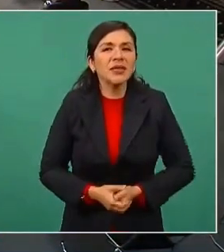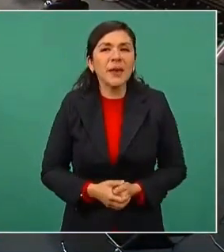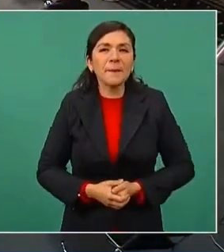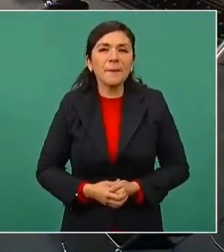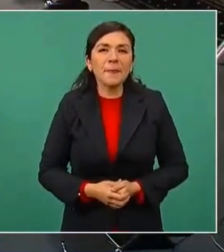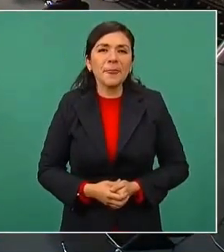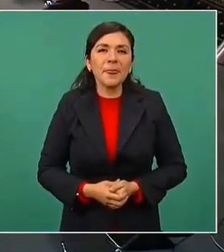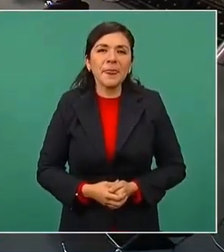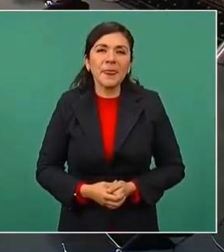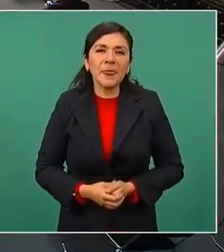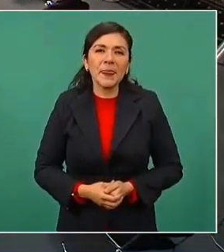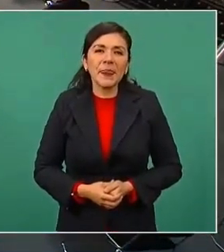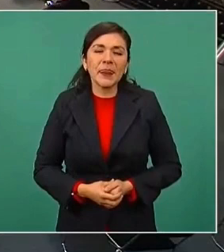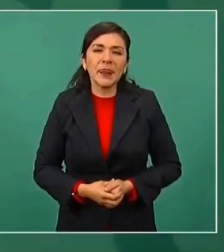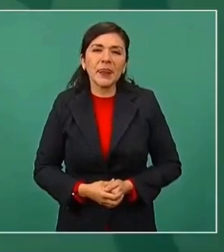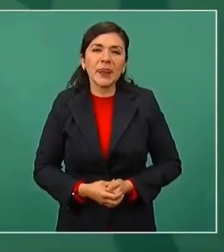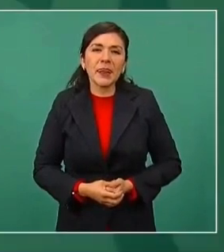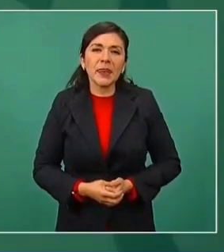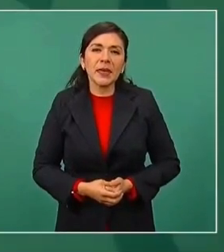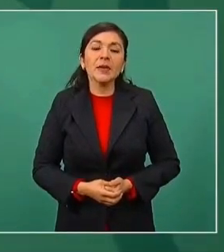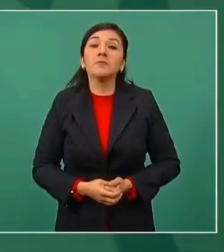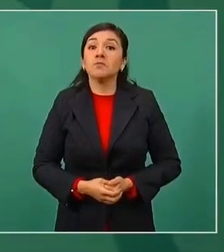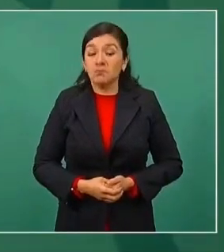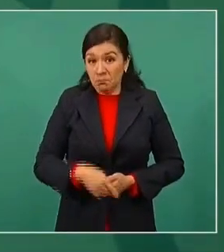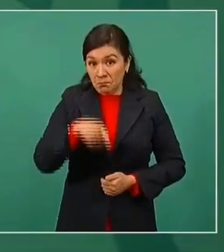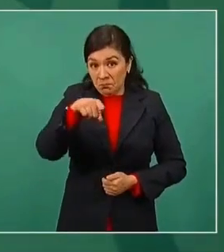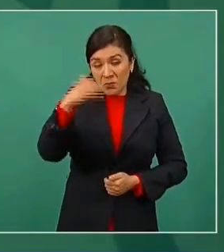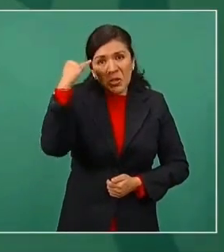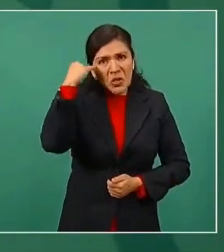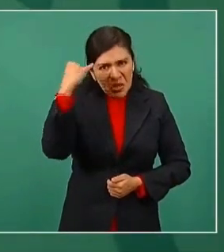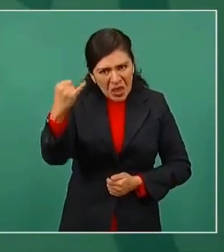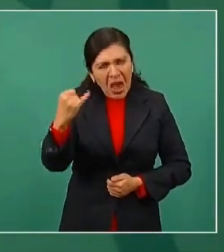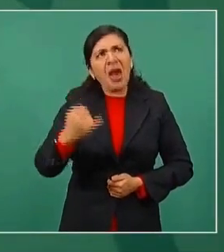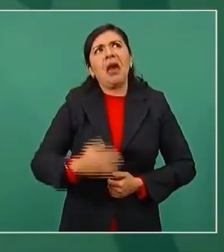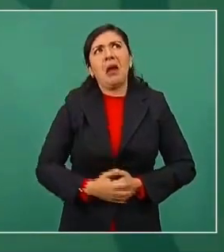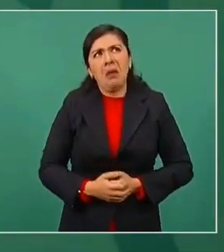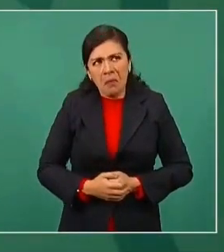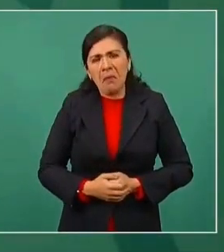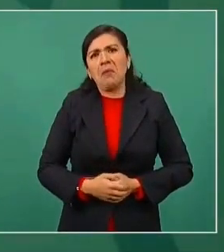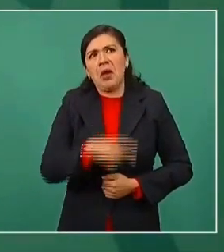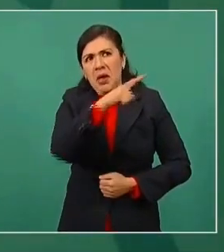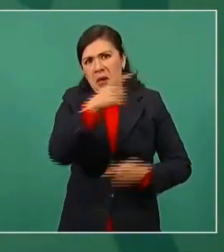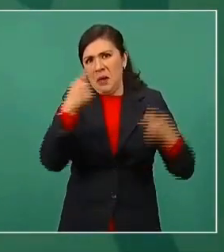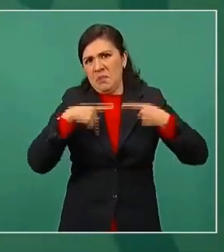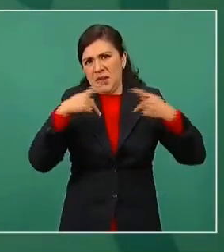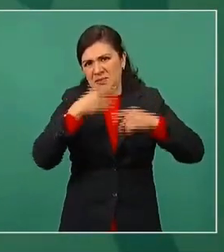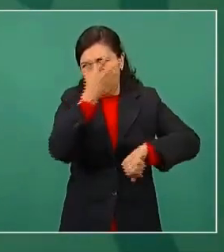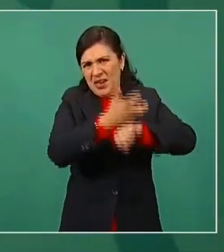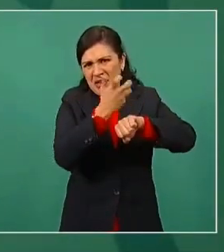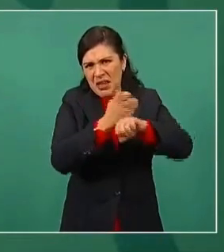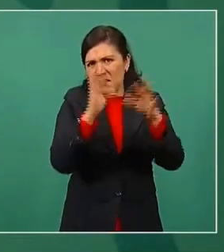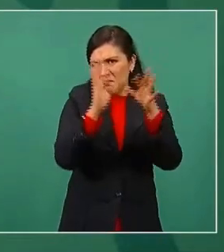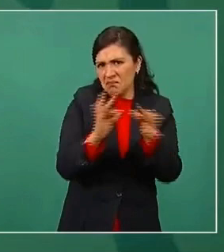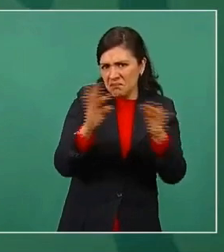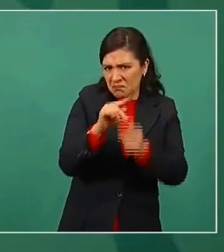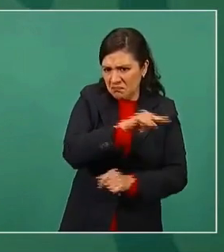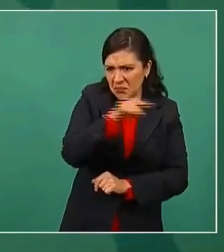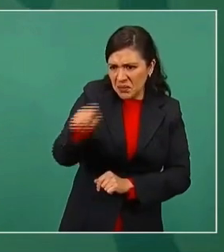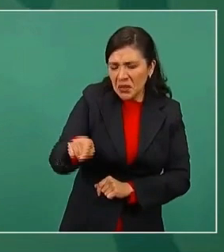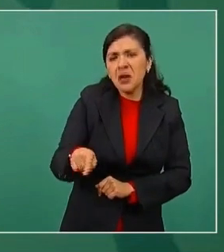en general, bueno, tu planteamiento o lo que ellos opinan.